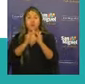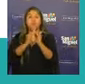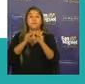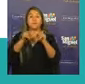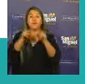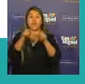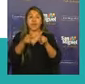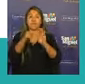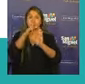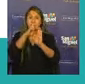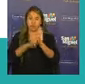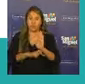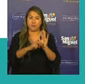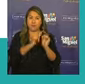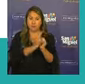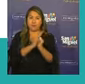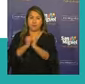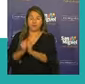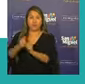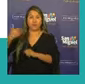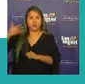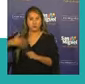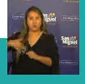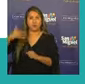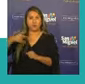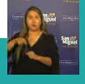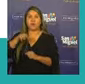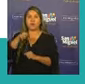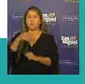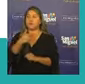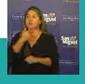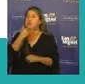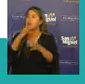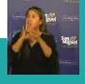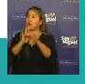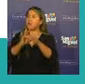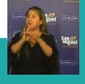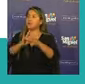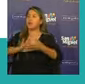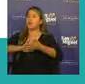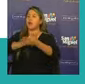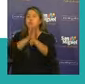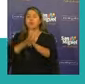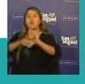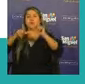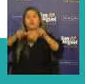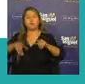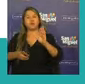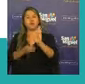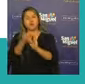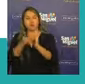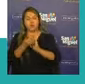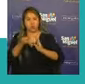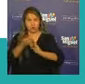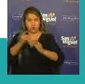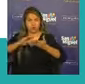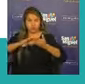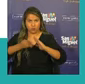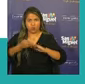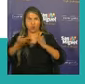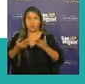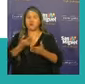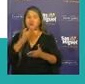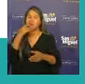este programa de acompañamiento es sumamente importante, y de ahí agradecer a toda la Dirección de Desarrollo Comunitario que también